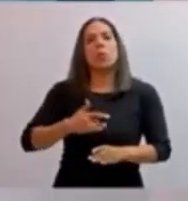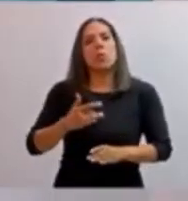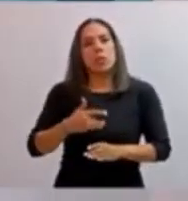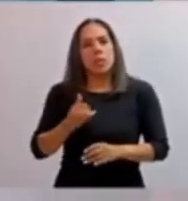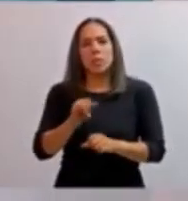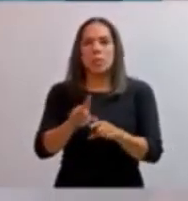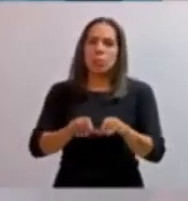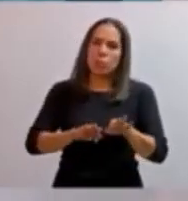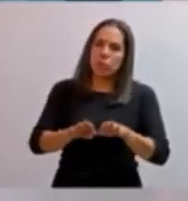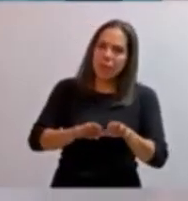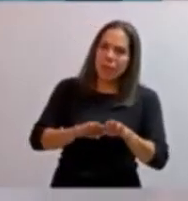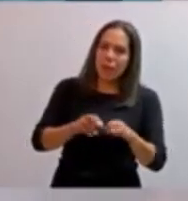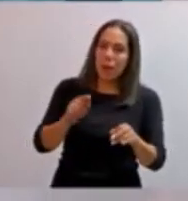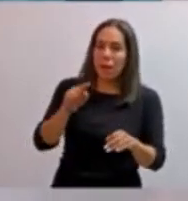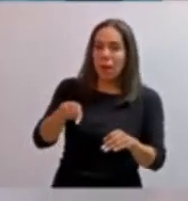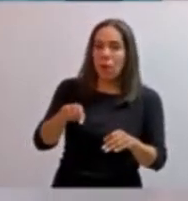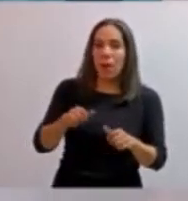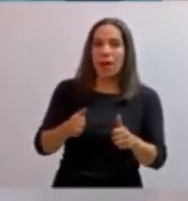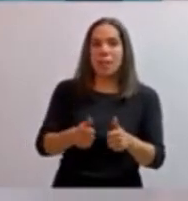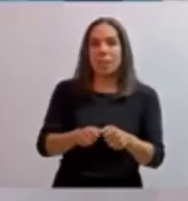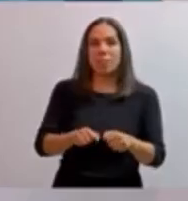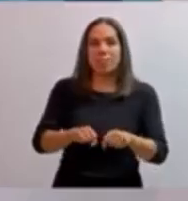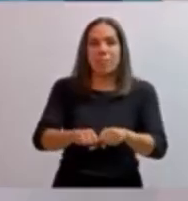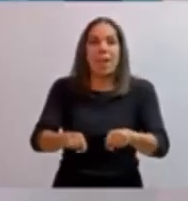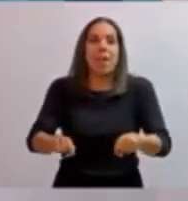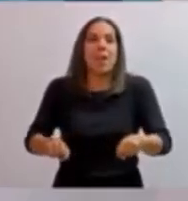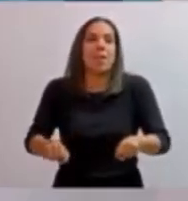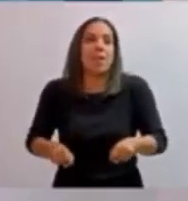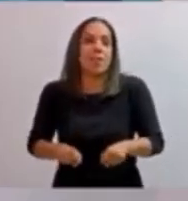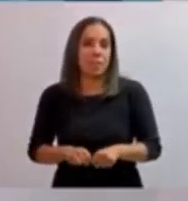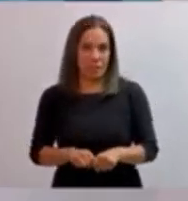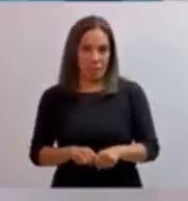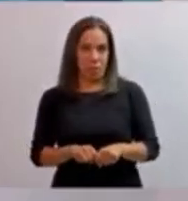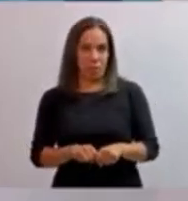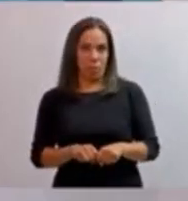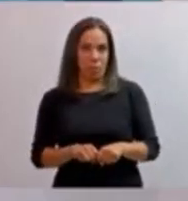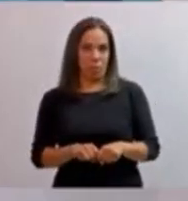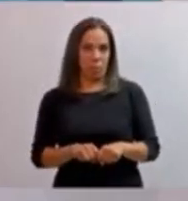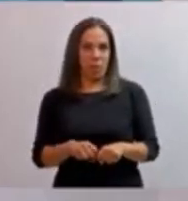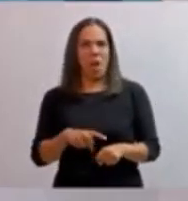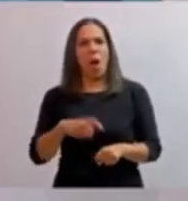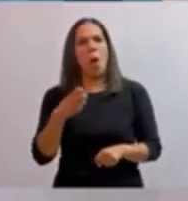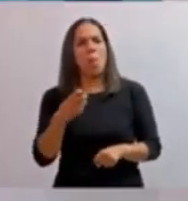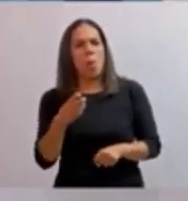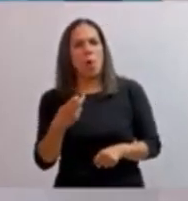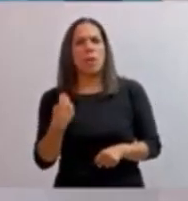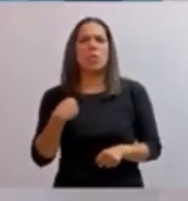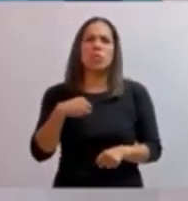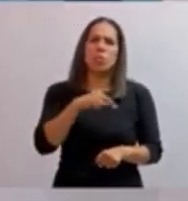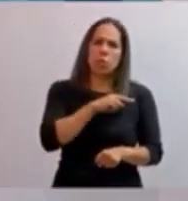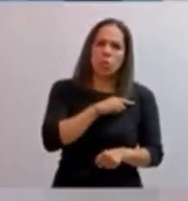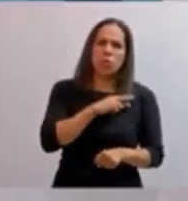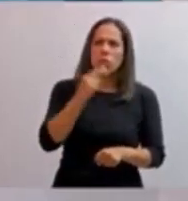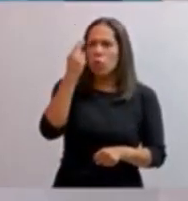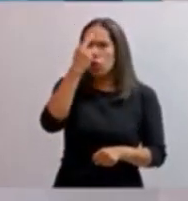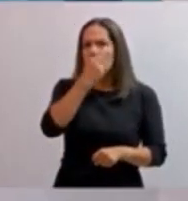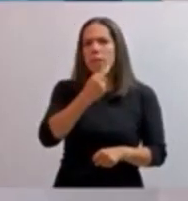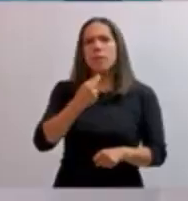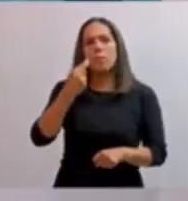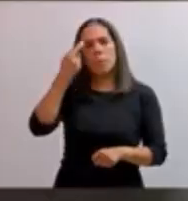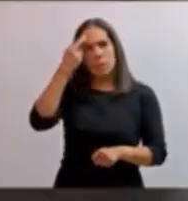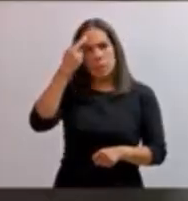trabajo docente. Es en este contexto donde pues, nos dimos a la tarea de revisar nuevamente